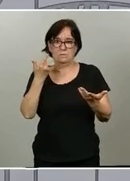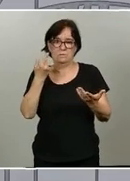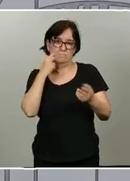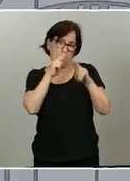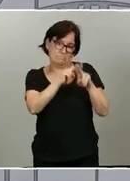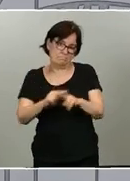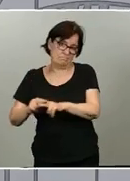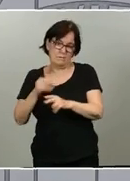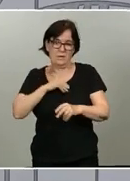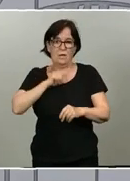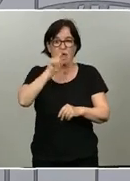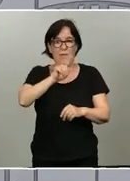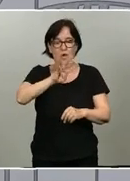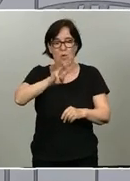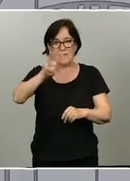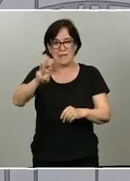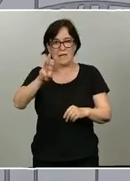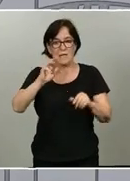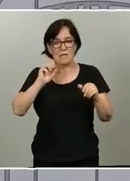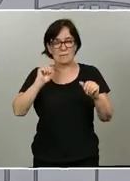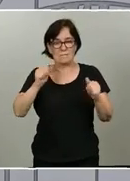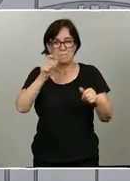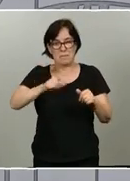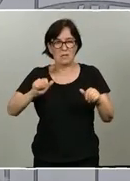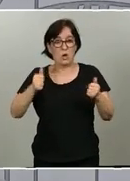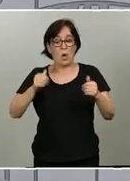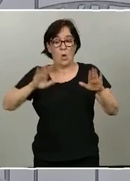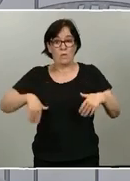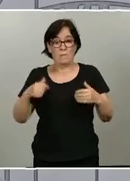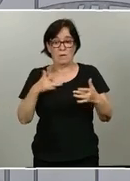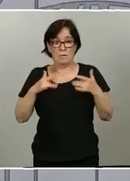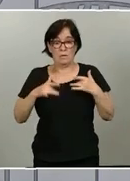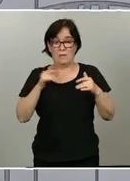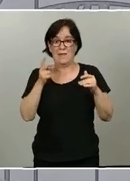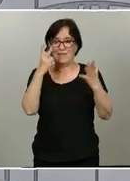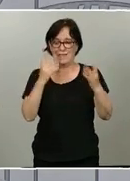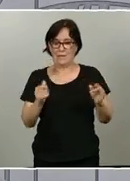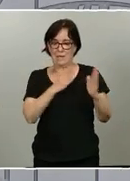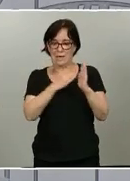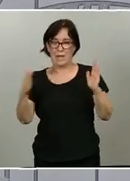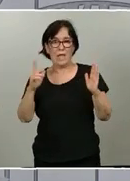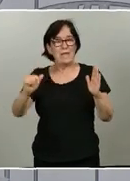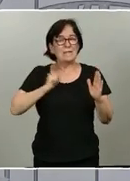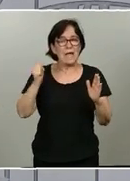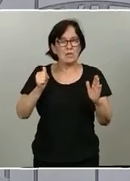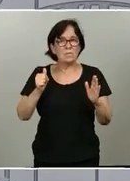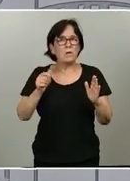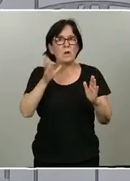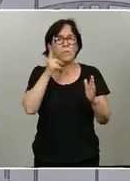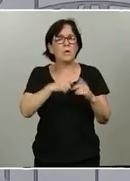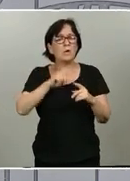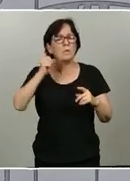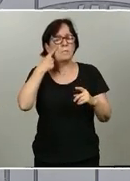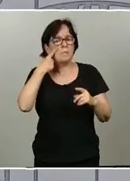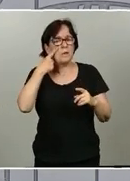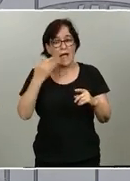143 personas como digo con inicios síntomas en los últimos siete días casualmente el número de personas que se el que se obtuvo un diagnóstico ayer